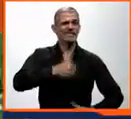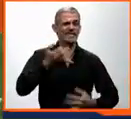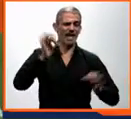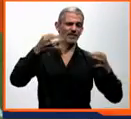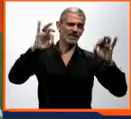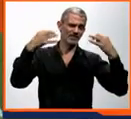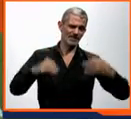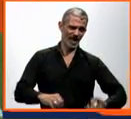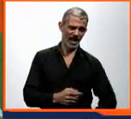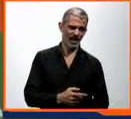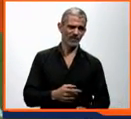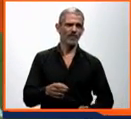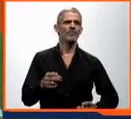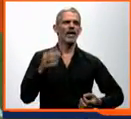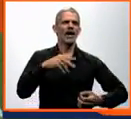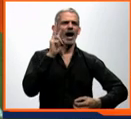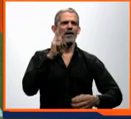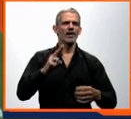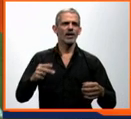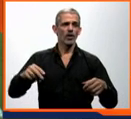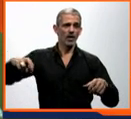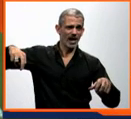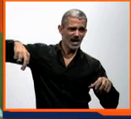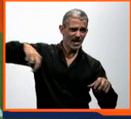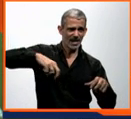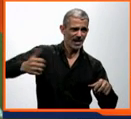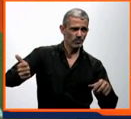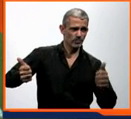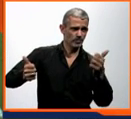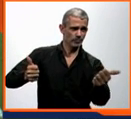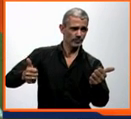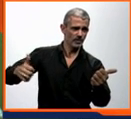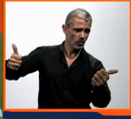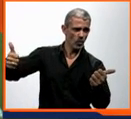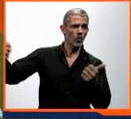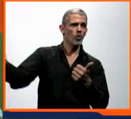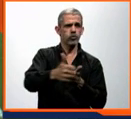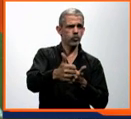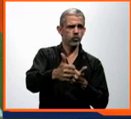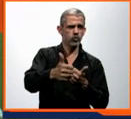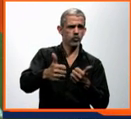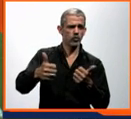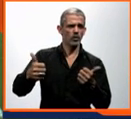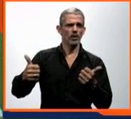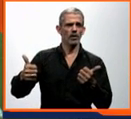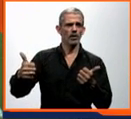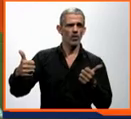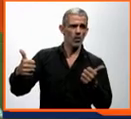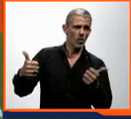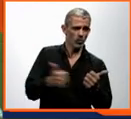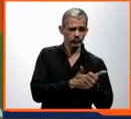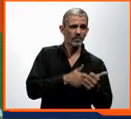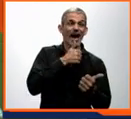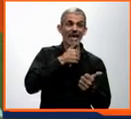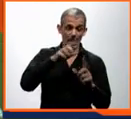fondo de, en este caso lo volvemos a ver, algunas desatenciones del fondo de Quilmes le daban la posibilidad de poder hacer un gol.